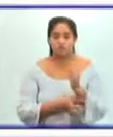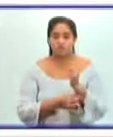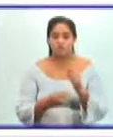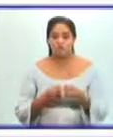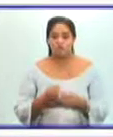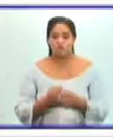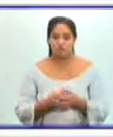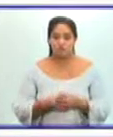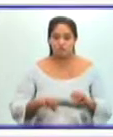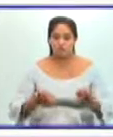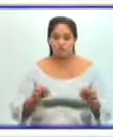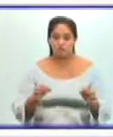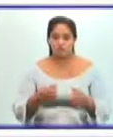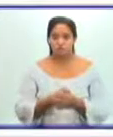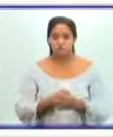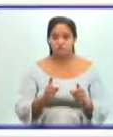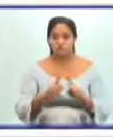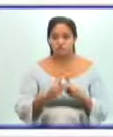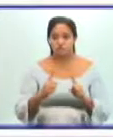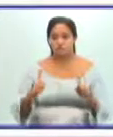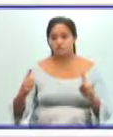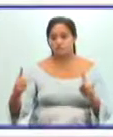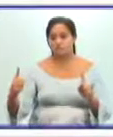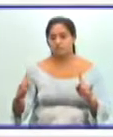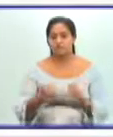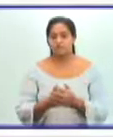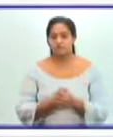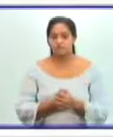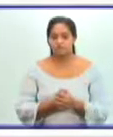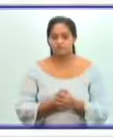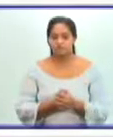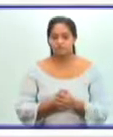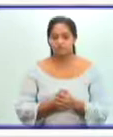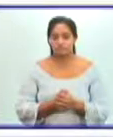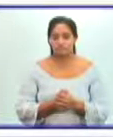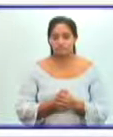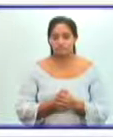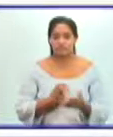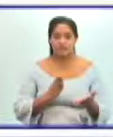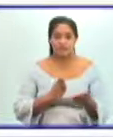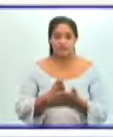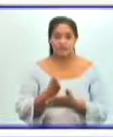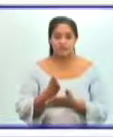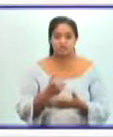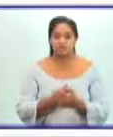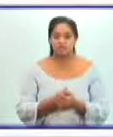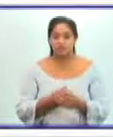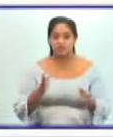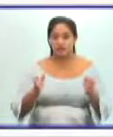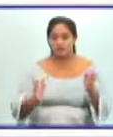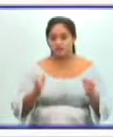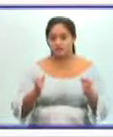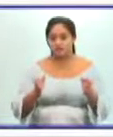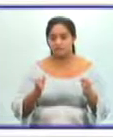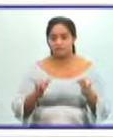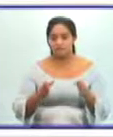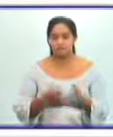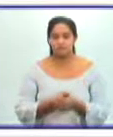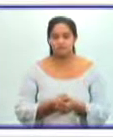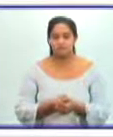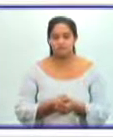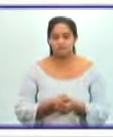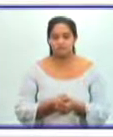separados a una distancia con relación a la salida. La distancia entre los huesos es paralela a